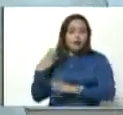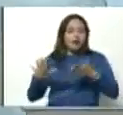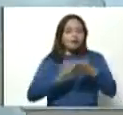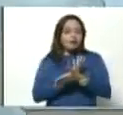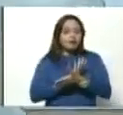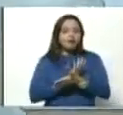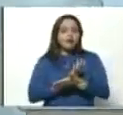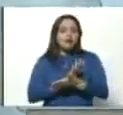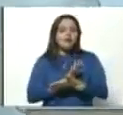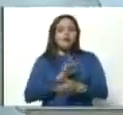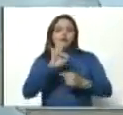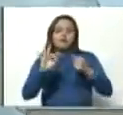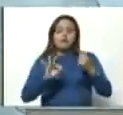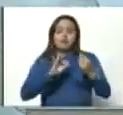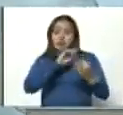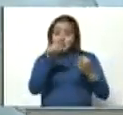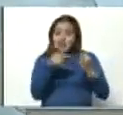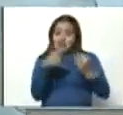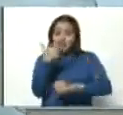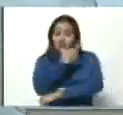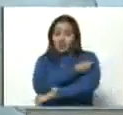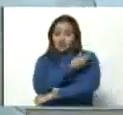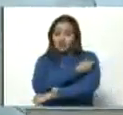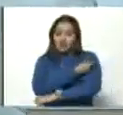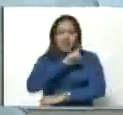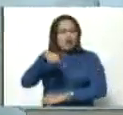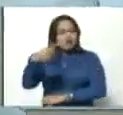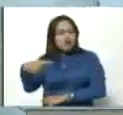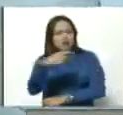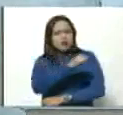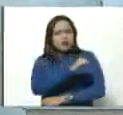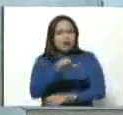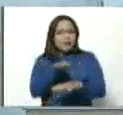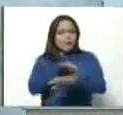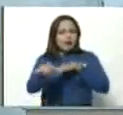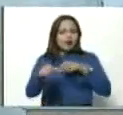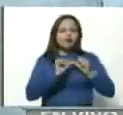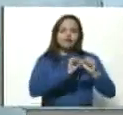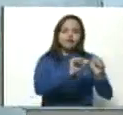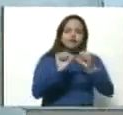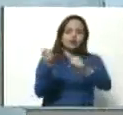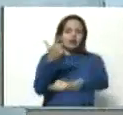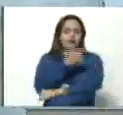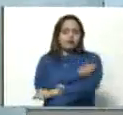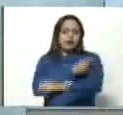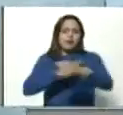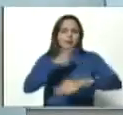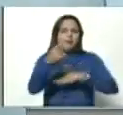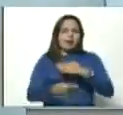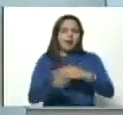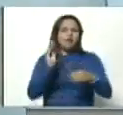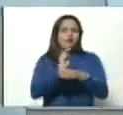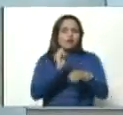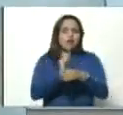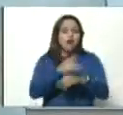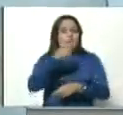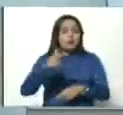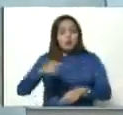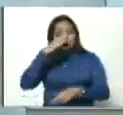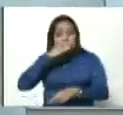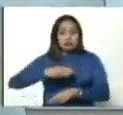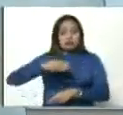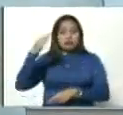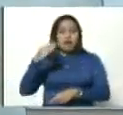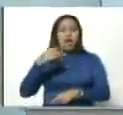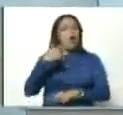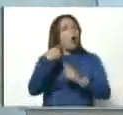Y al resto de la población general, en las semanas consecutivas también continuaremos el programa de refuerzo para las personas de tercera edad, inmunosuprimidos